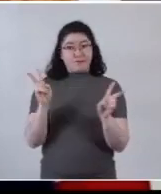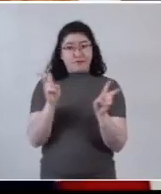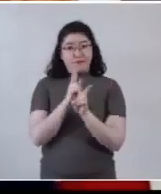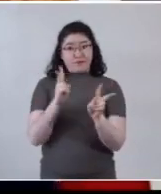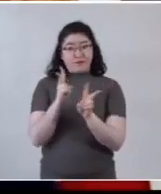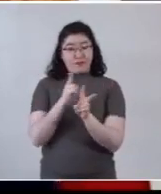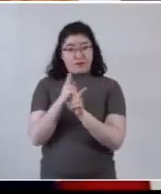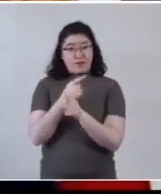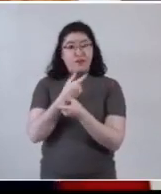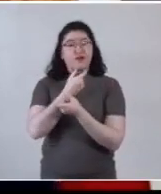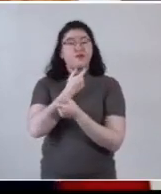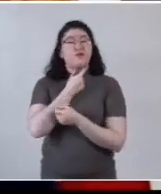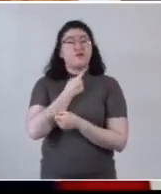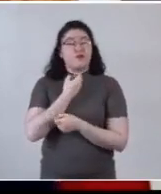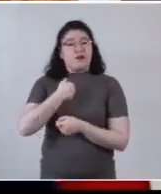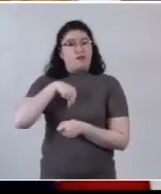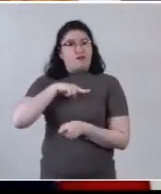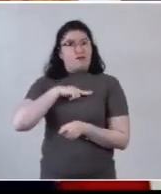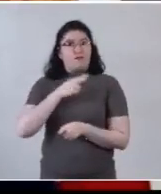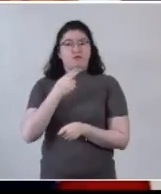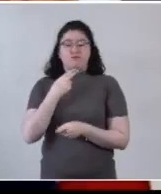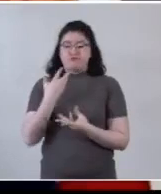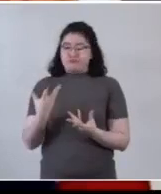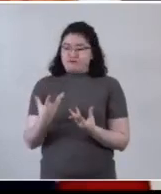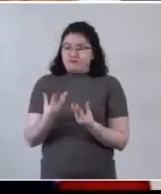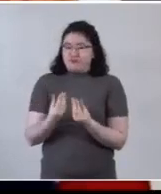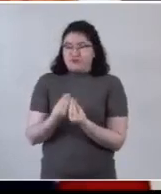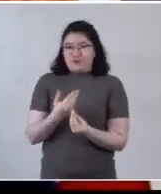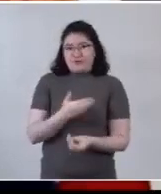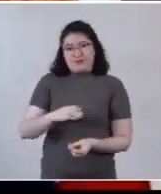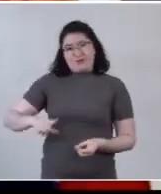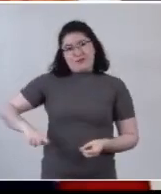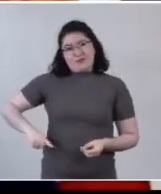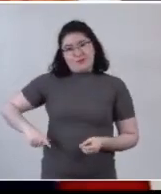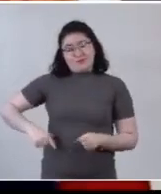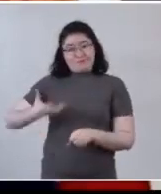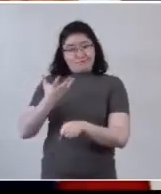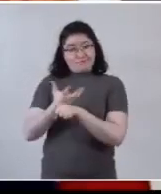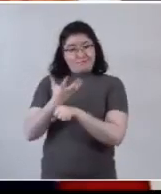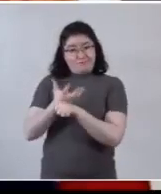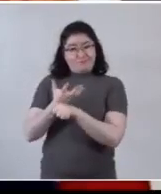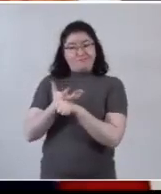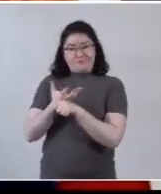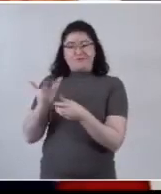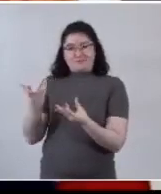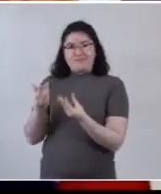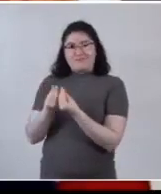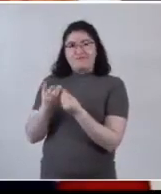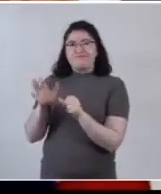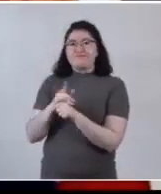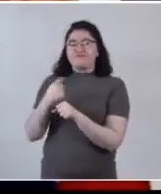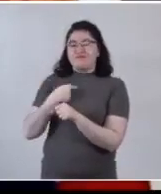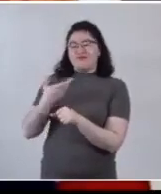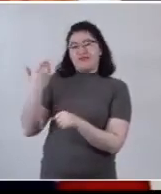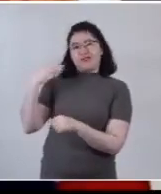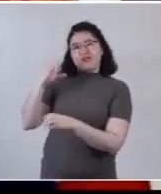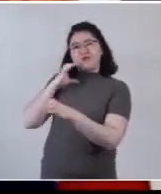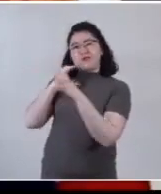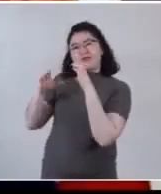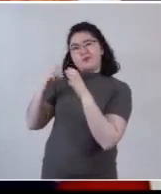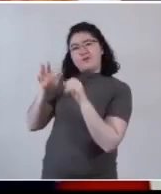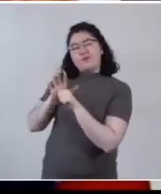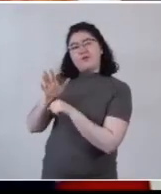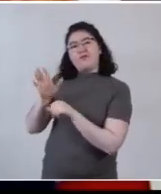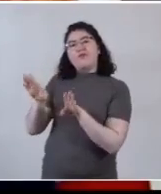que conseguimos con el gobierno de Estados Unidos, derivado de aquella comunicación